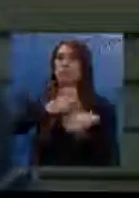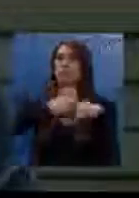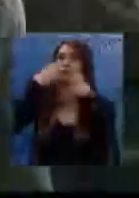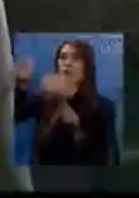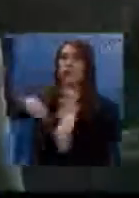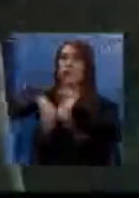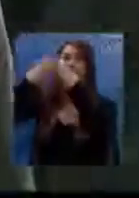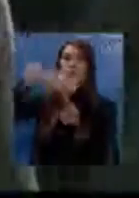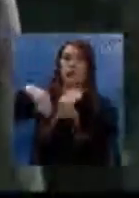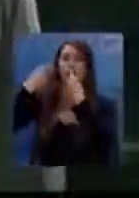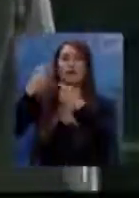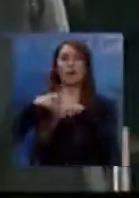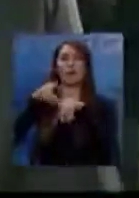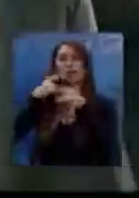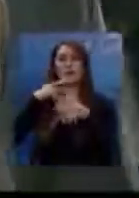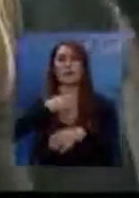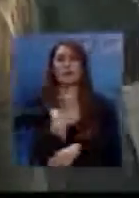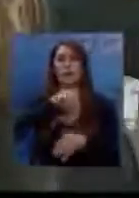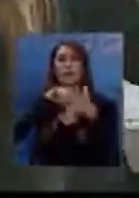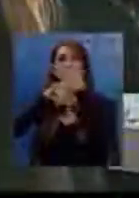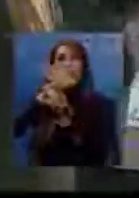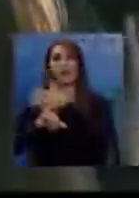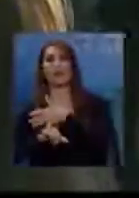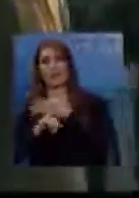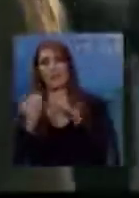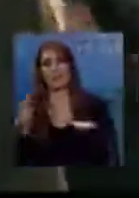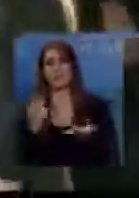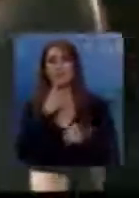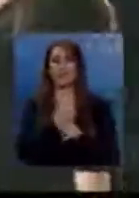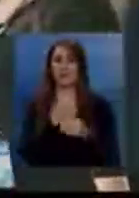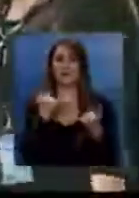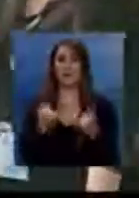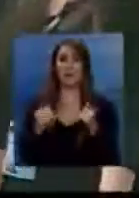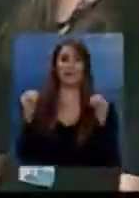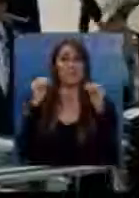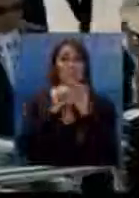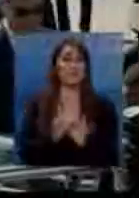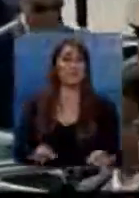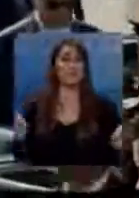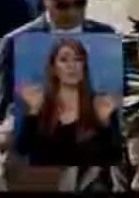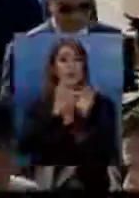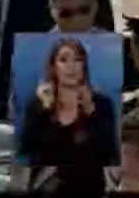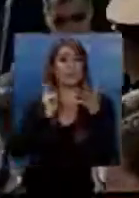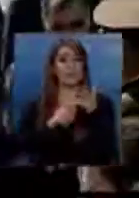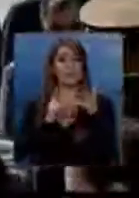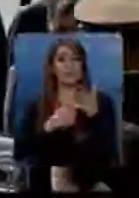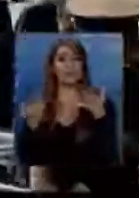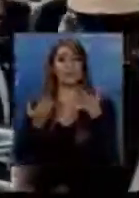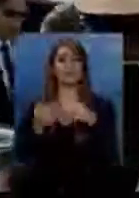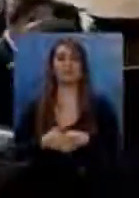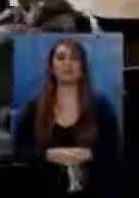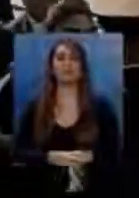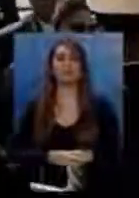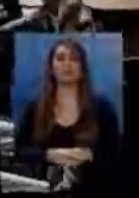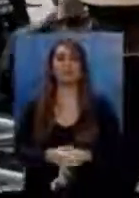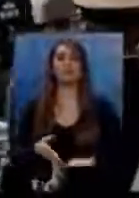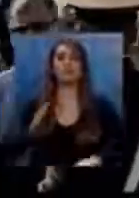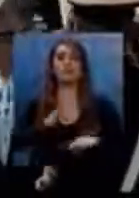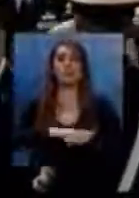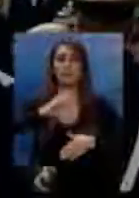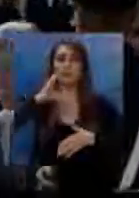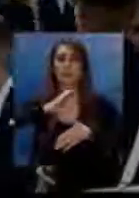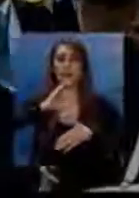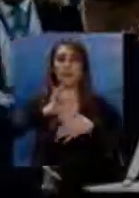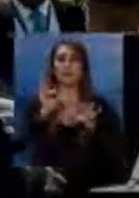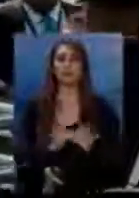préstamos externos. Finalmente, el quinto y considerado más importante para el mandatario es potenciar el papel de CELAC